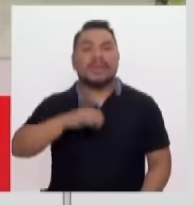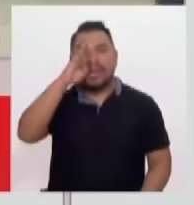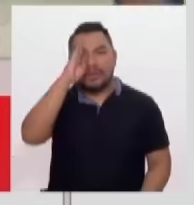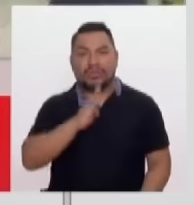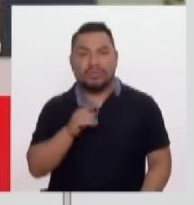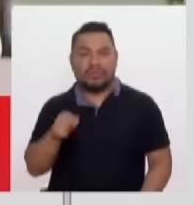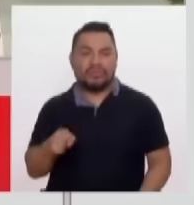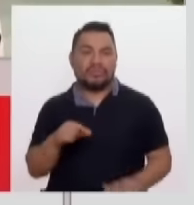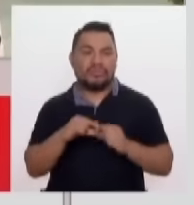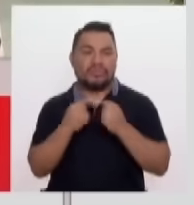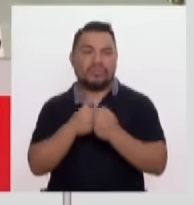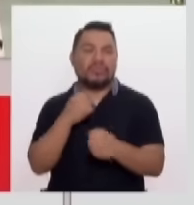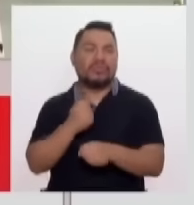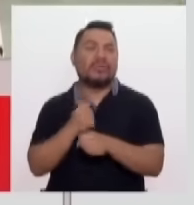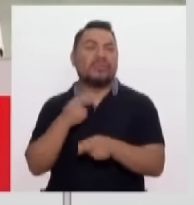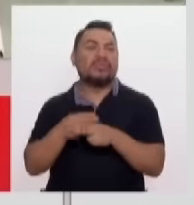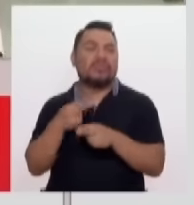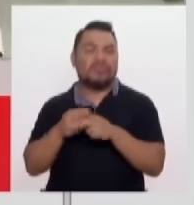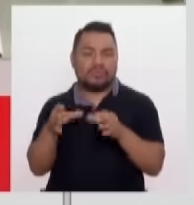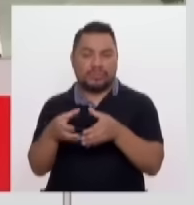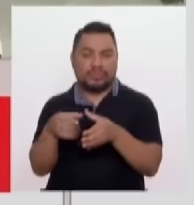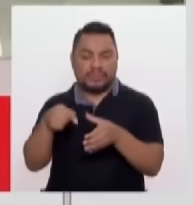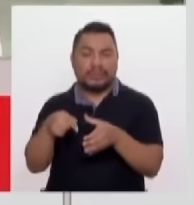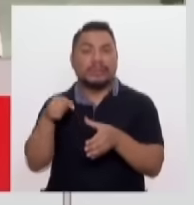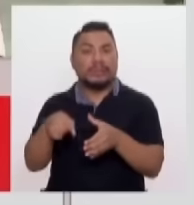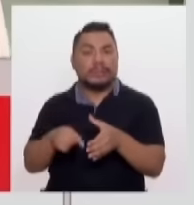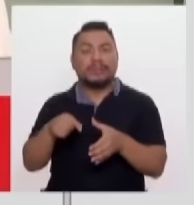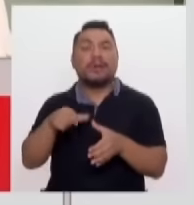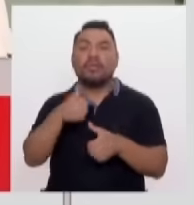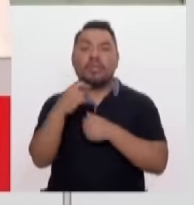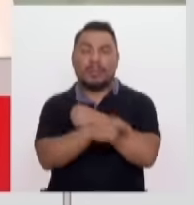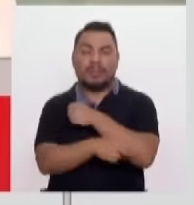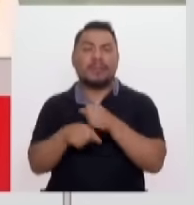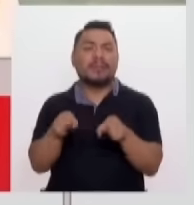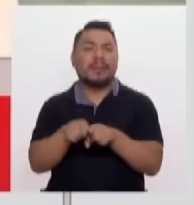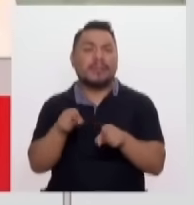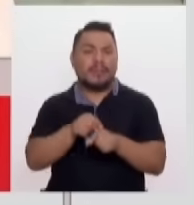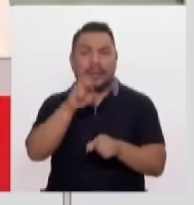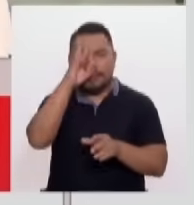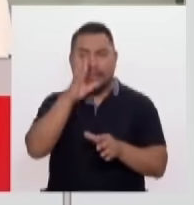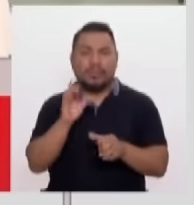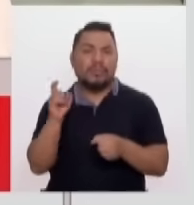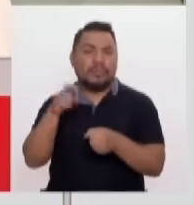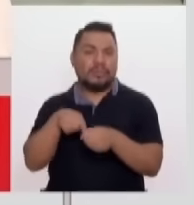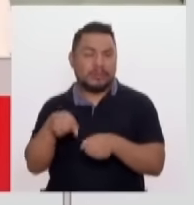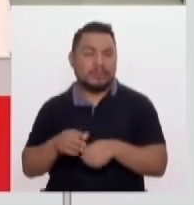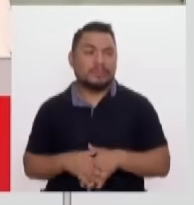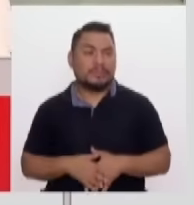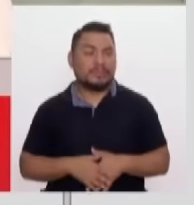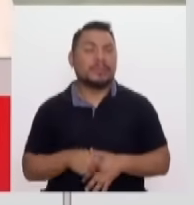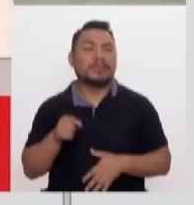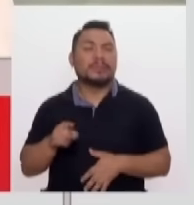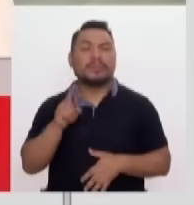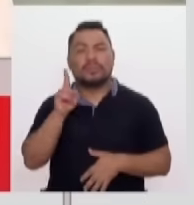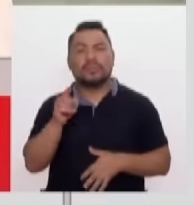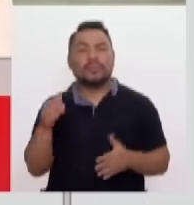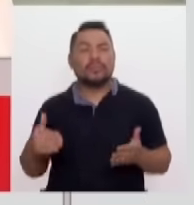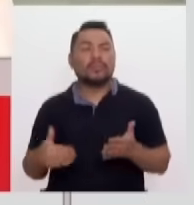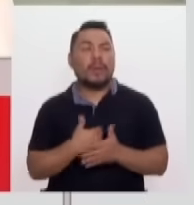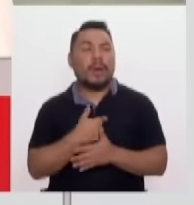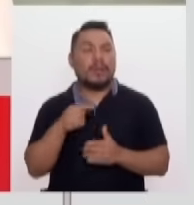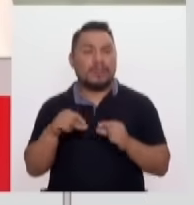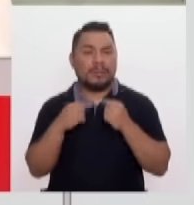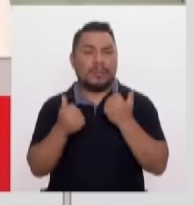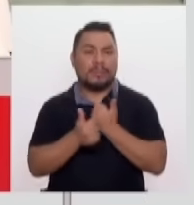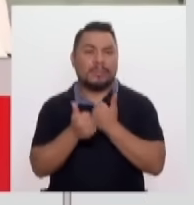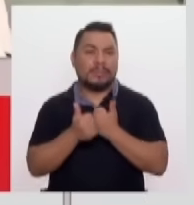y ante el crecimiento de esta criminalidad, porque está ubicada en diferentes puntos del país, uno de los aspectos nuevos, Romy, hay